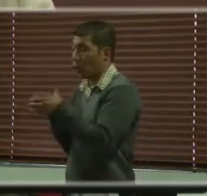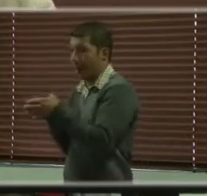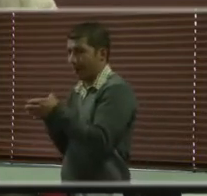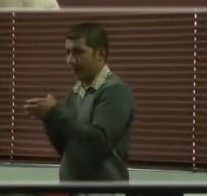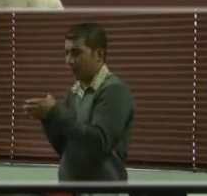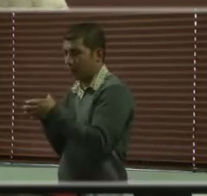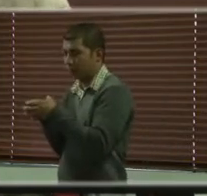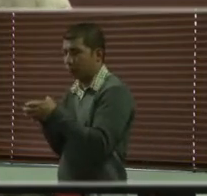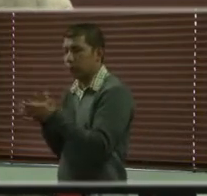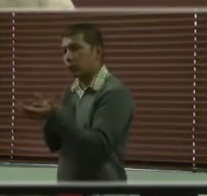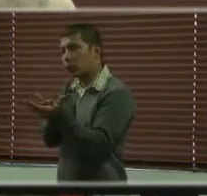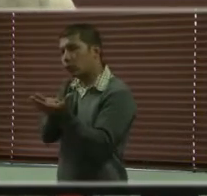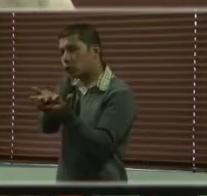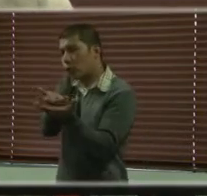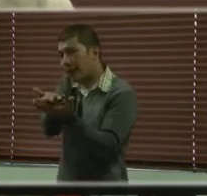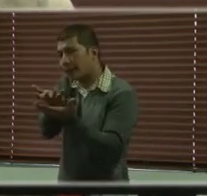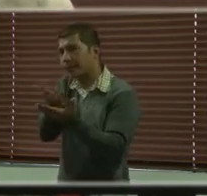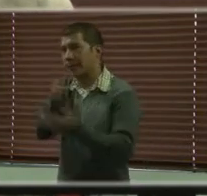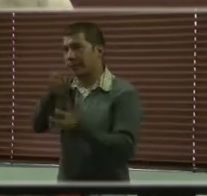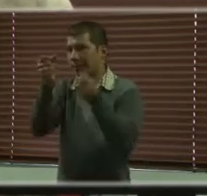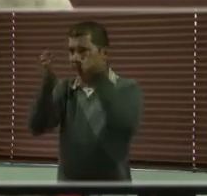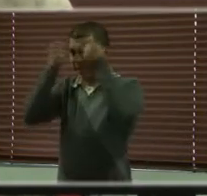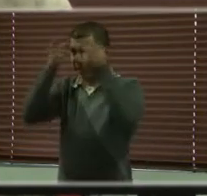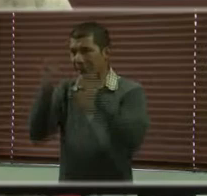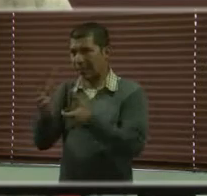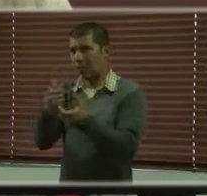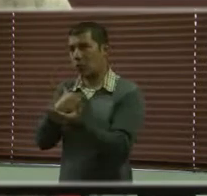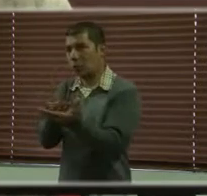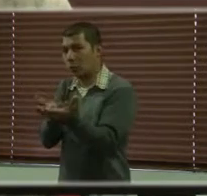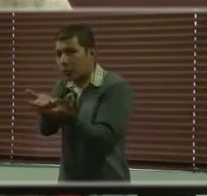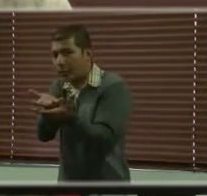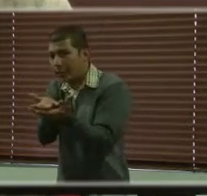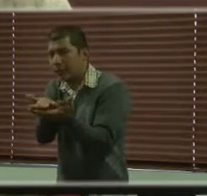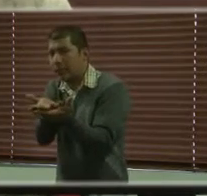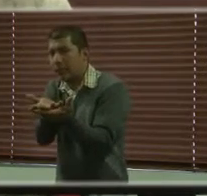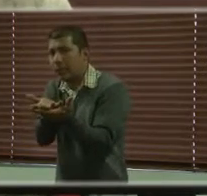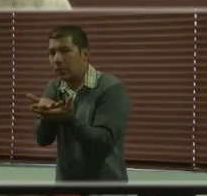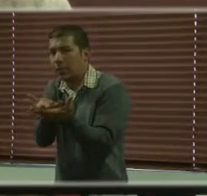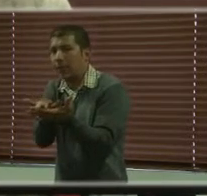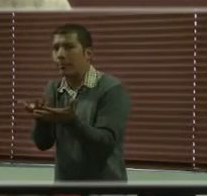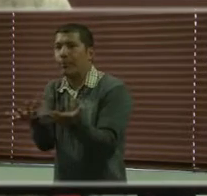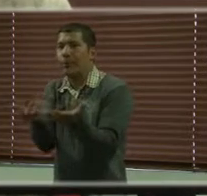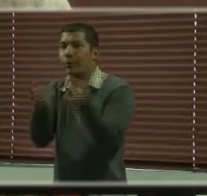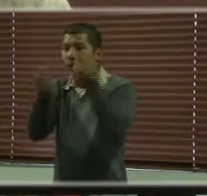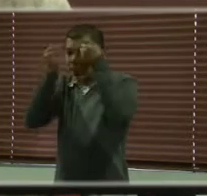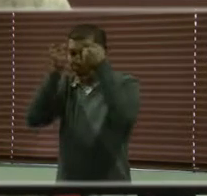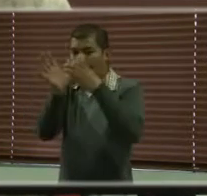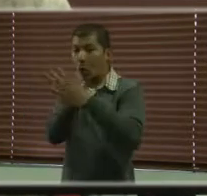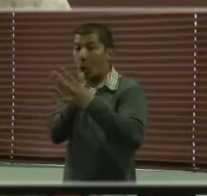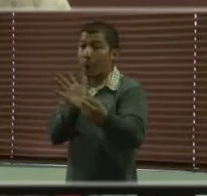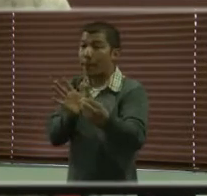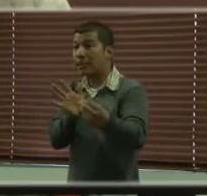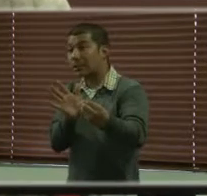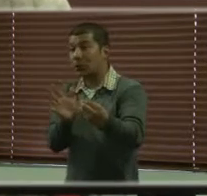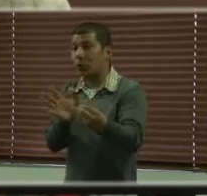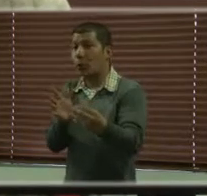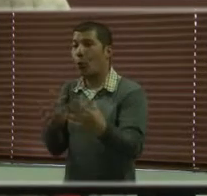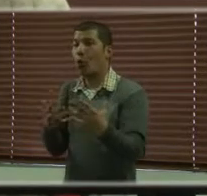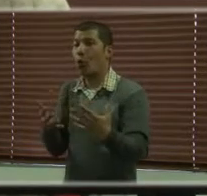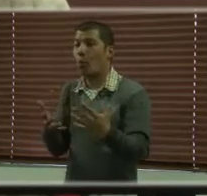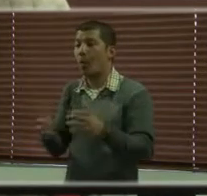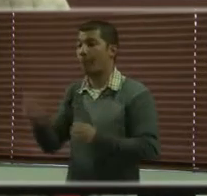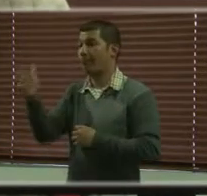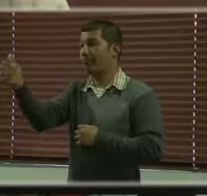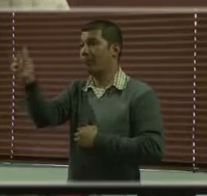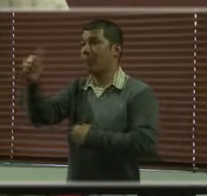que el comité da es precisamente que confiamos en que las organizaciones de la sociedad civil son las principales organizaciones que